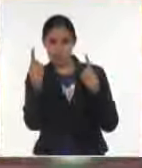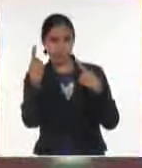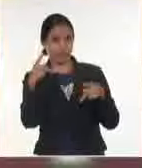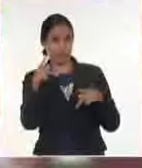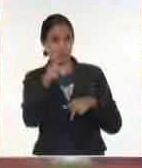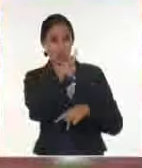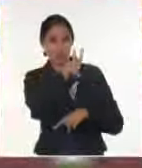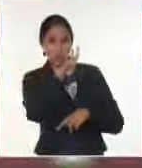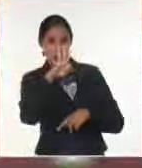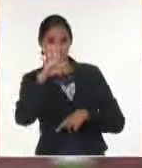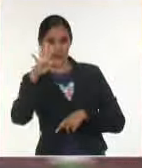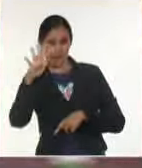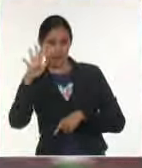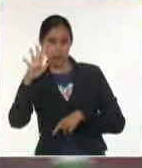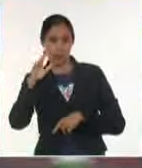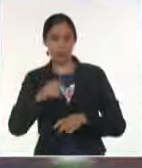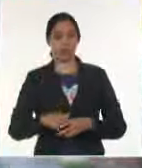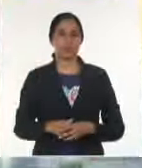2.45.